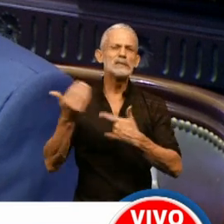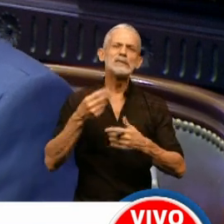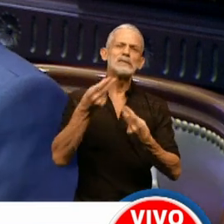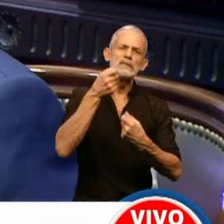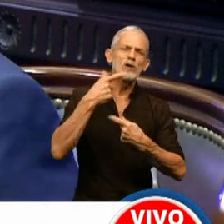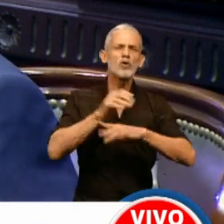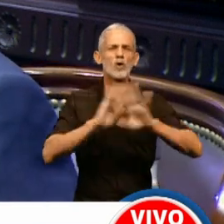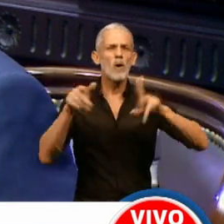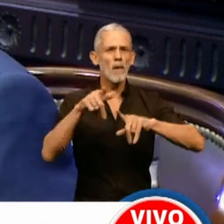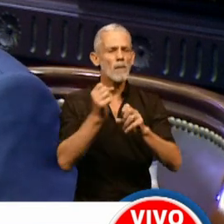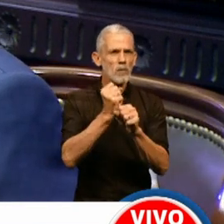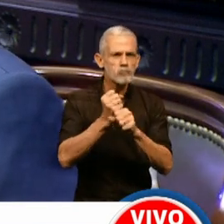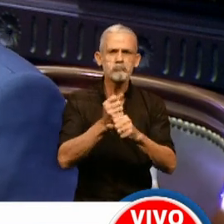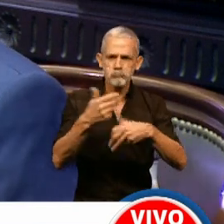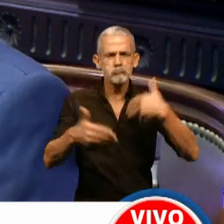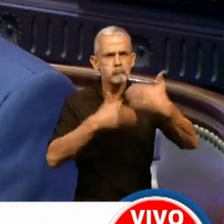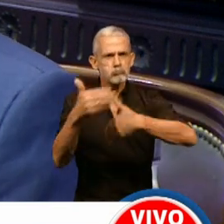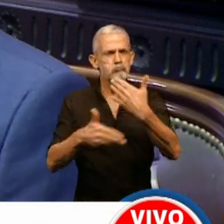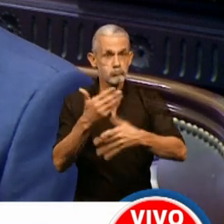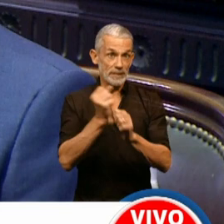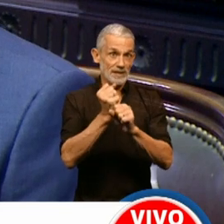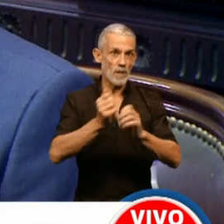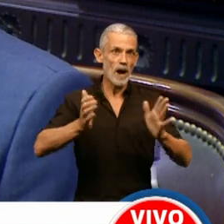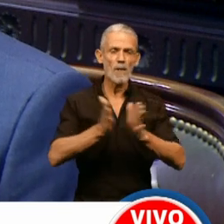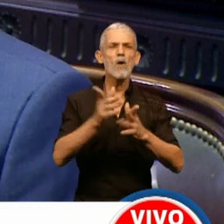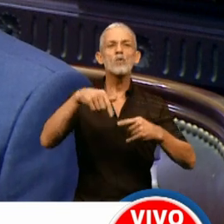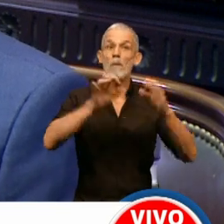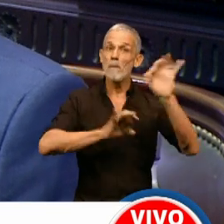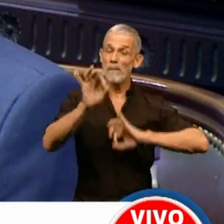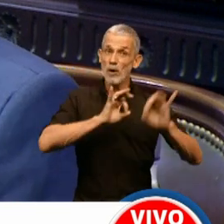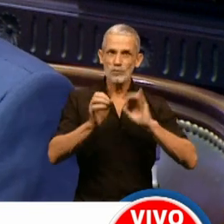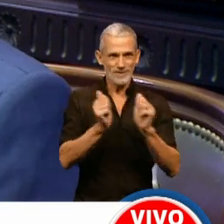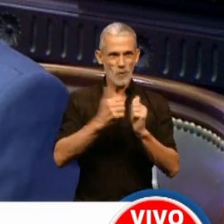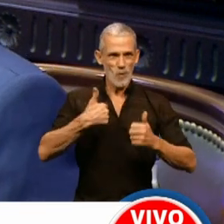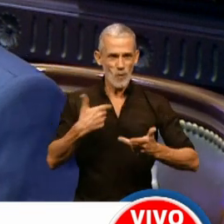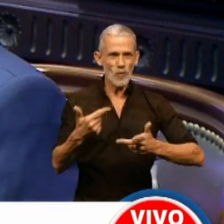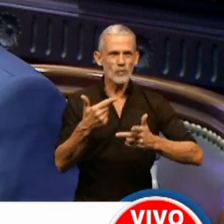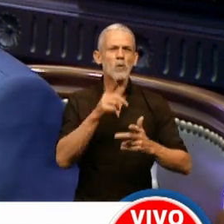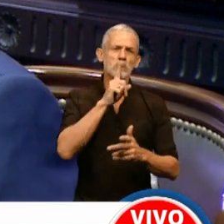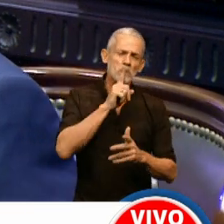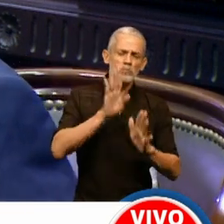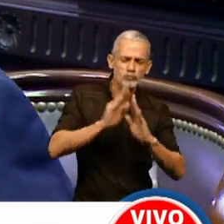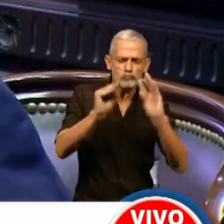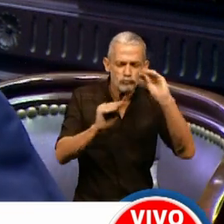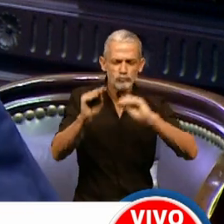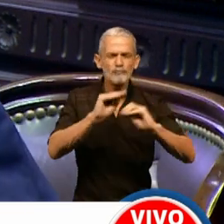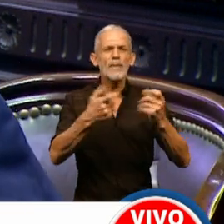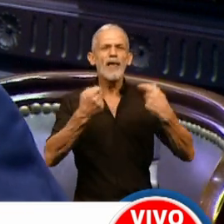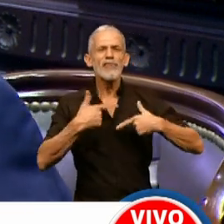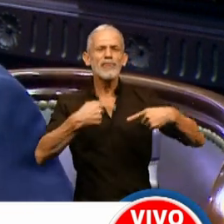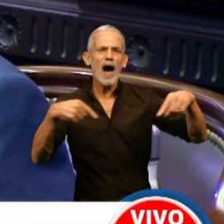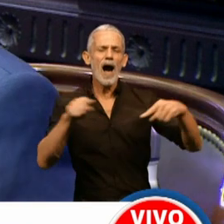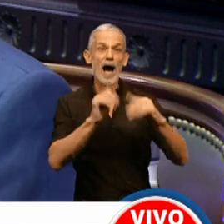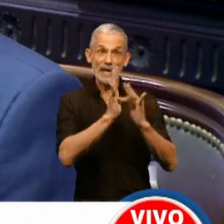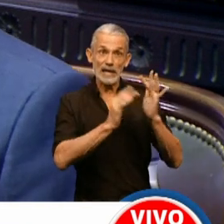facenda y que trabajaba en este proyecto conmigo en silencio brindándonos la